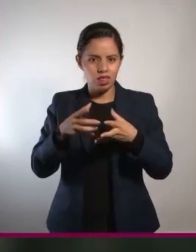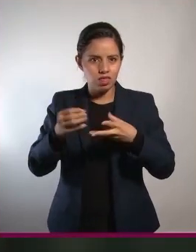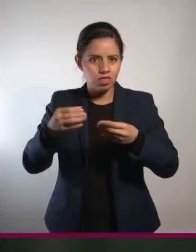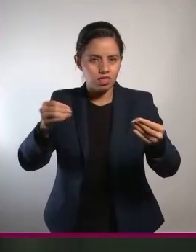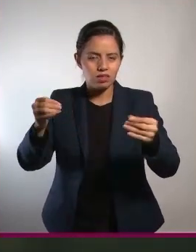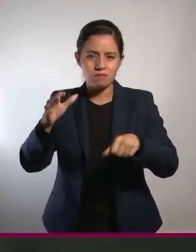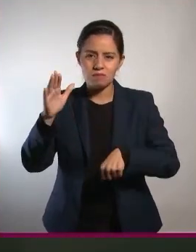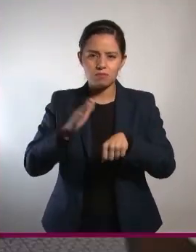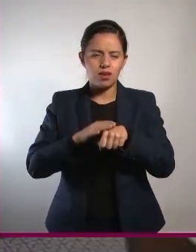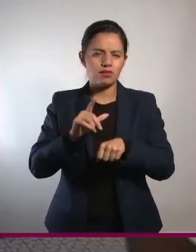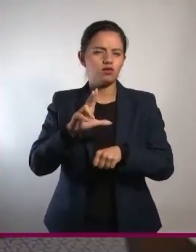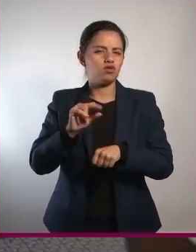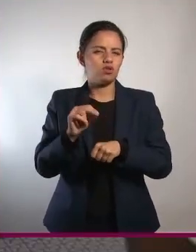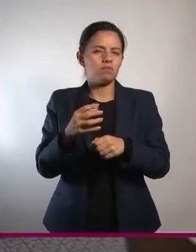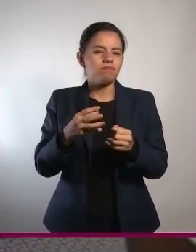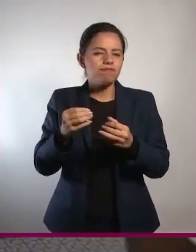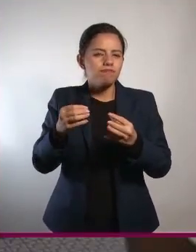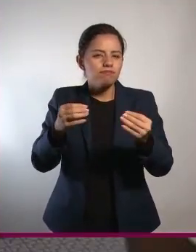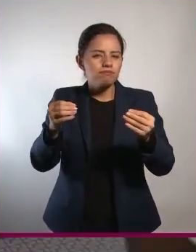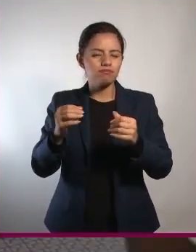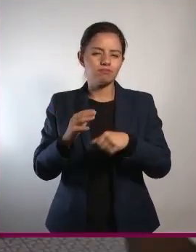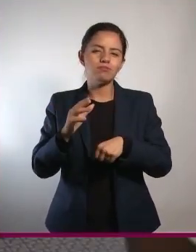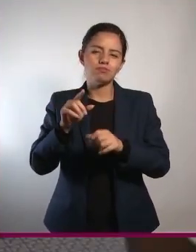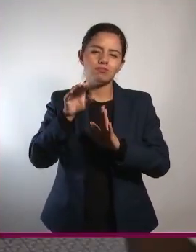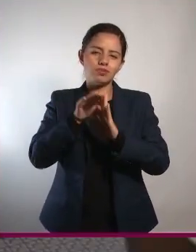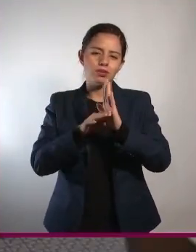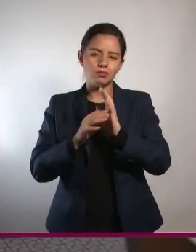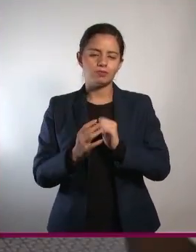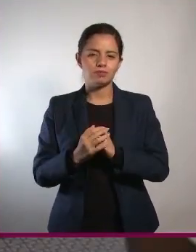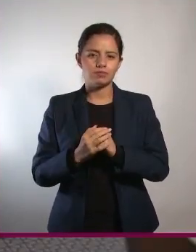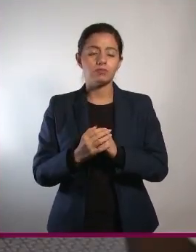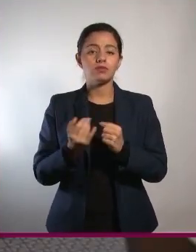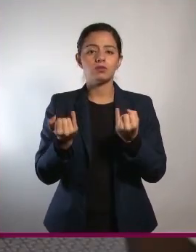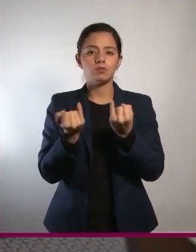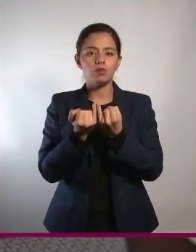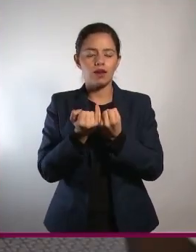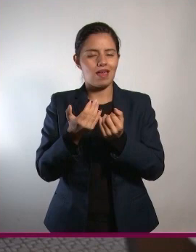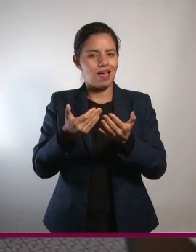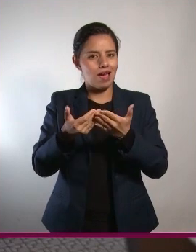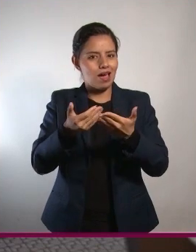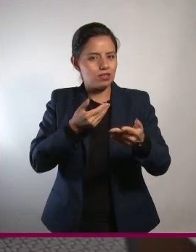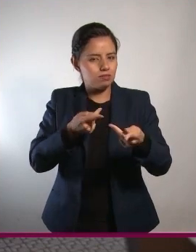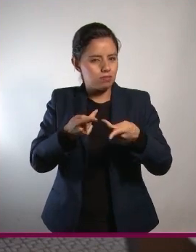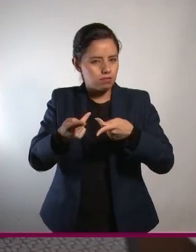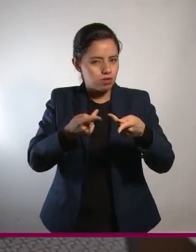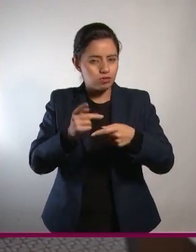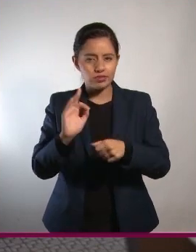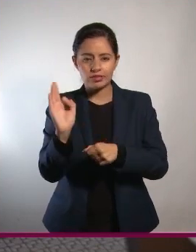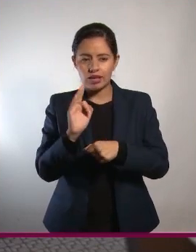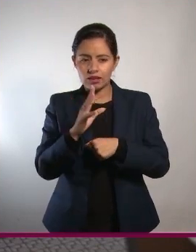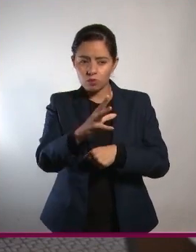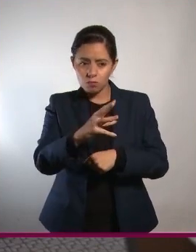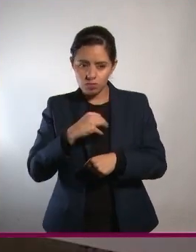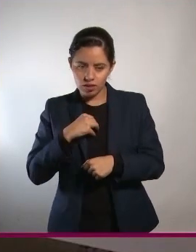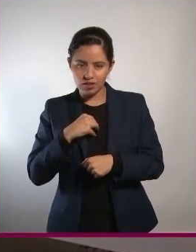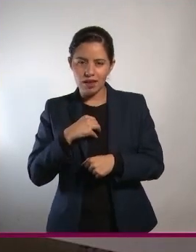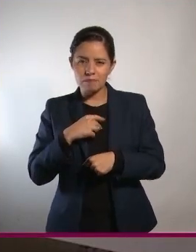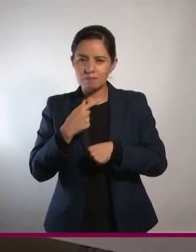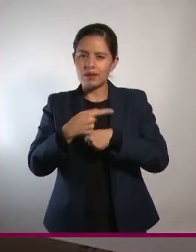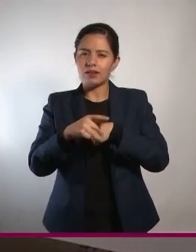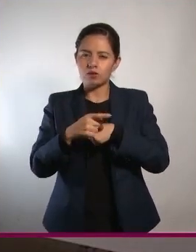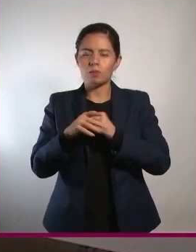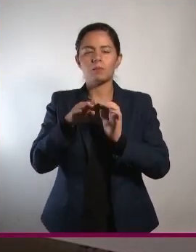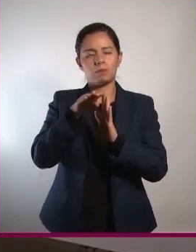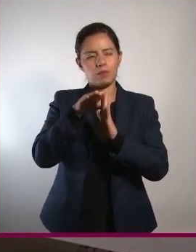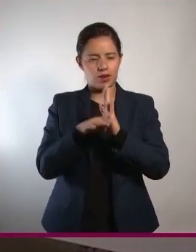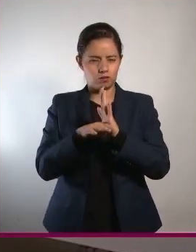familia y a nuestra comunidad. Doctor, ¿qué medidas preventivas podemos tomar para que en caso de llegar a contagiarnos tengamos menos riesgos? Bueno, cuando